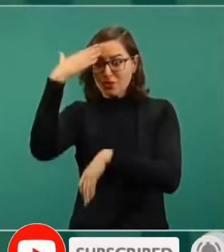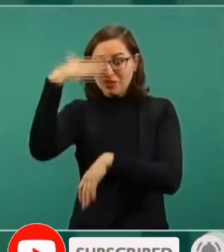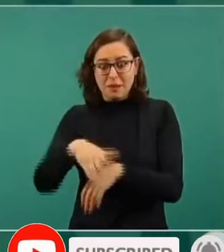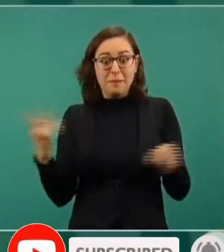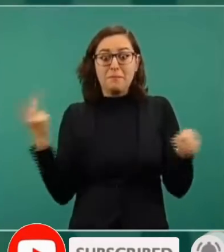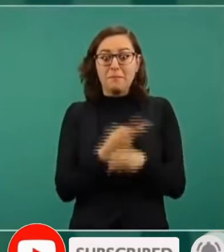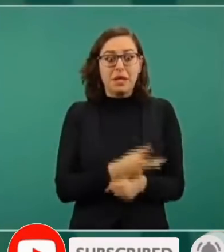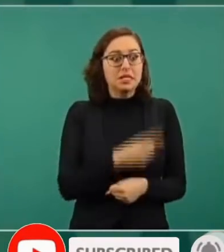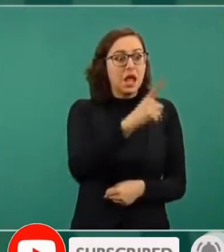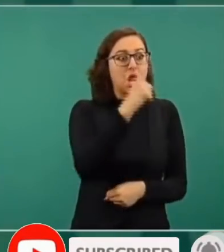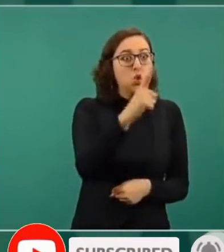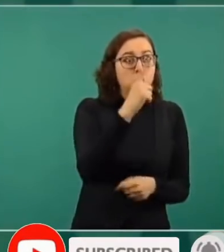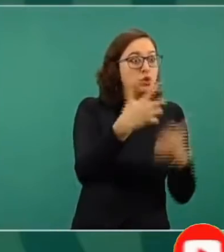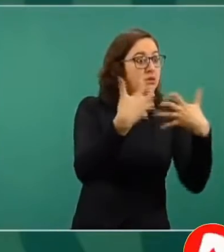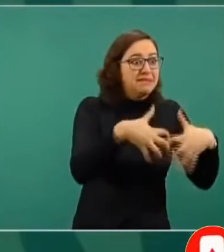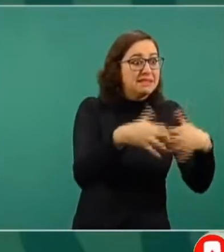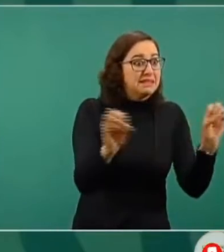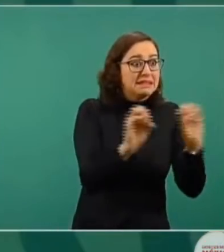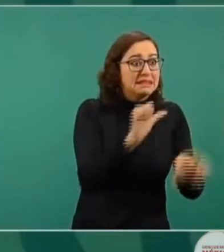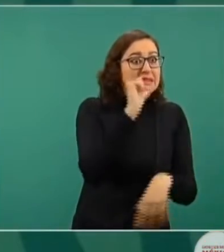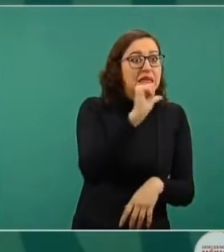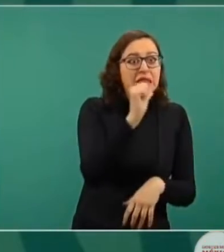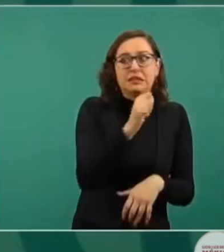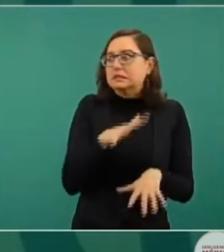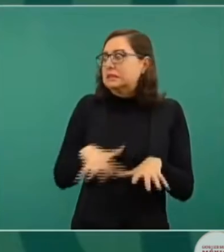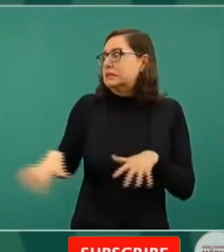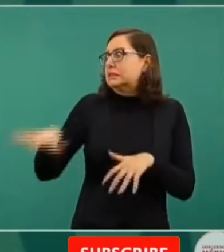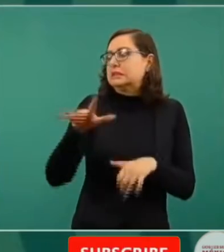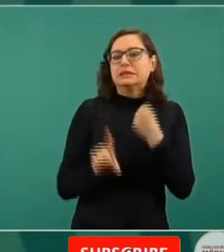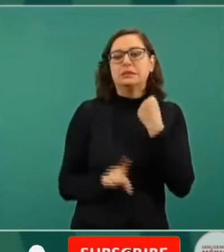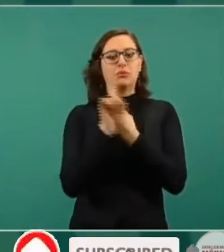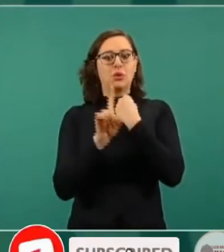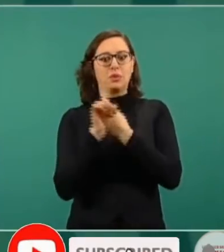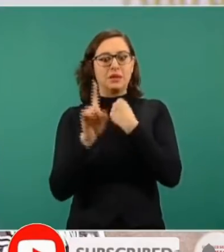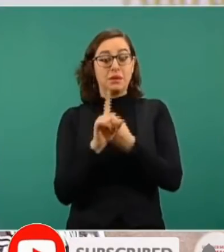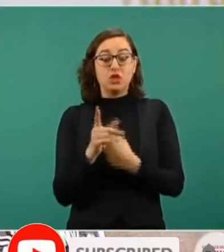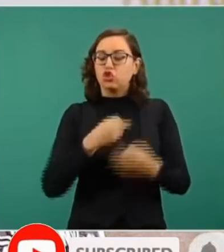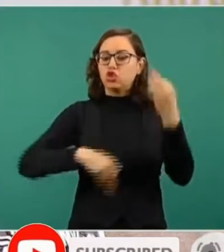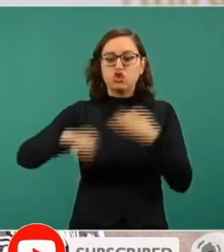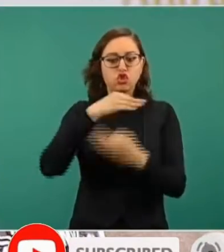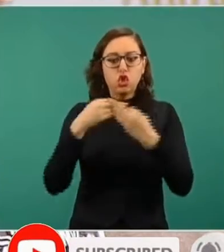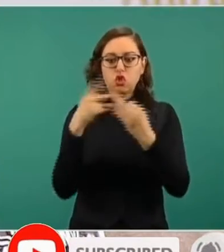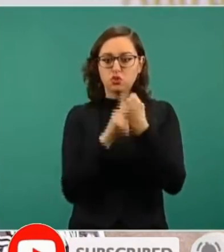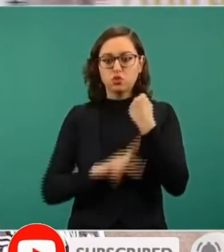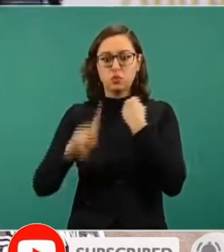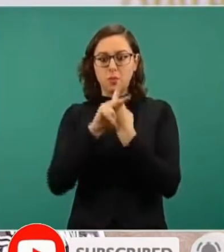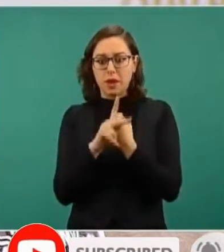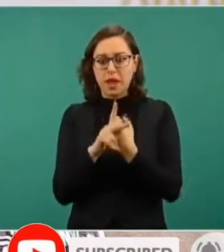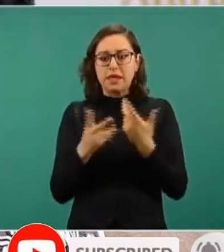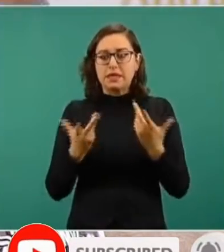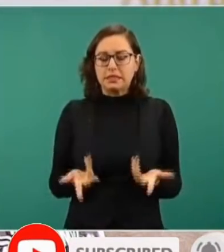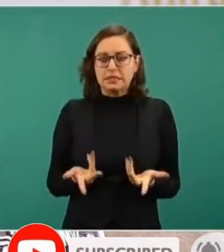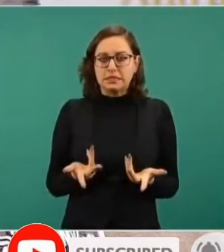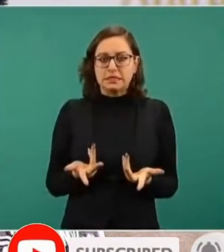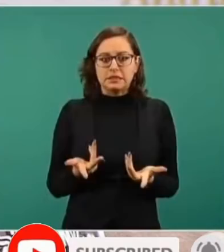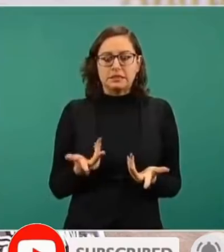genera graves problemas y todos los países tienen que tomar en consideración qué tanta energía intermitente que entra y